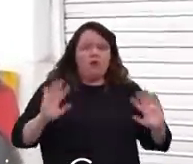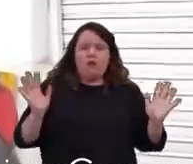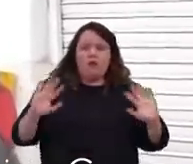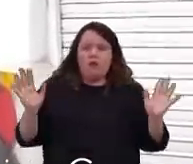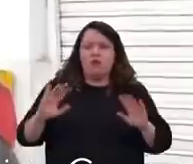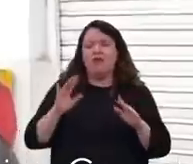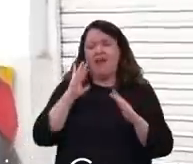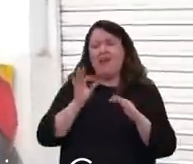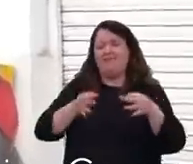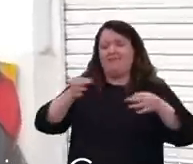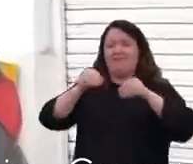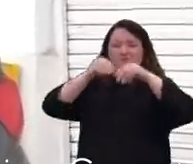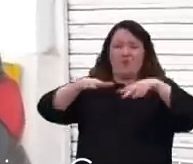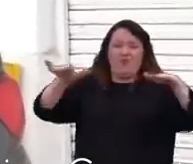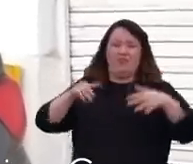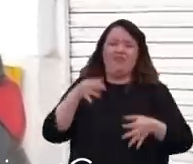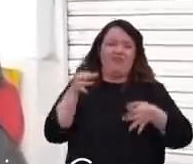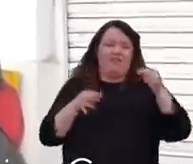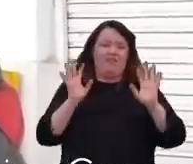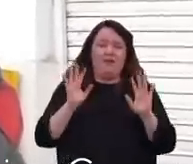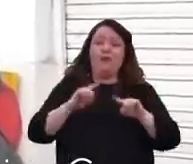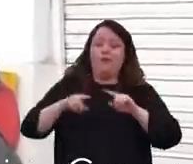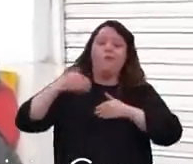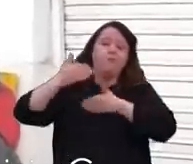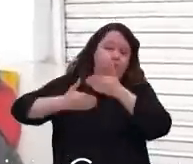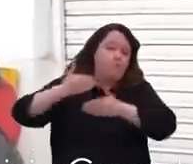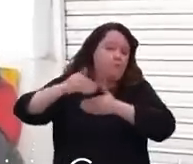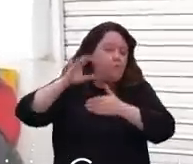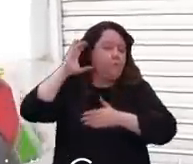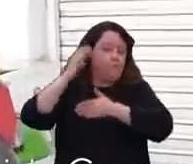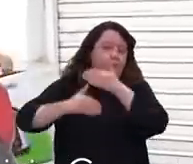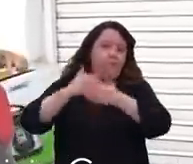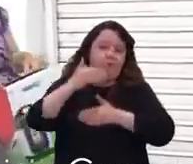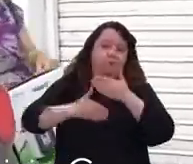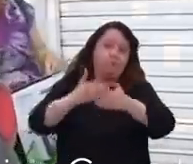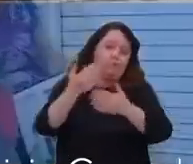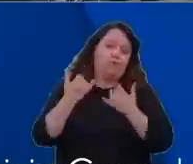audiencia pública, sin embargo, continúa el proceso, por supuesto, en